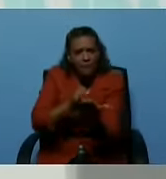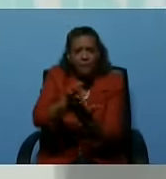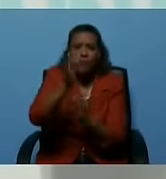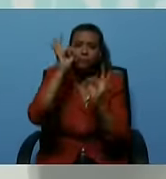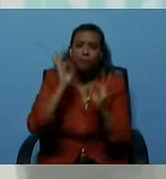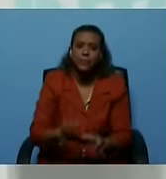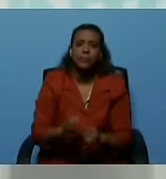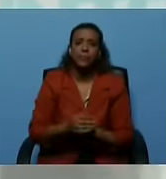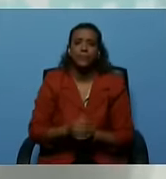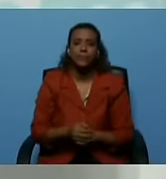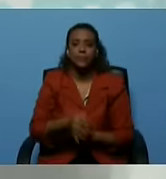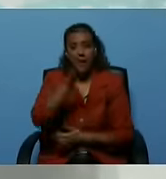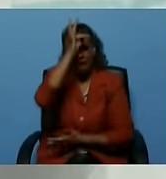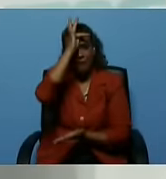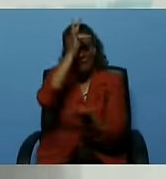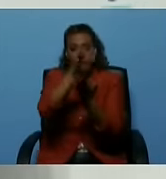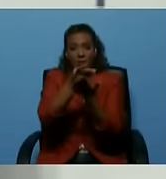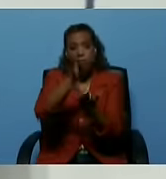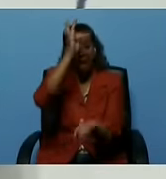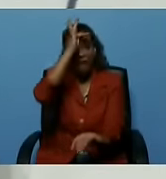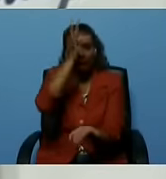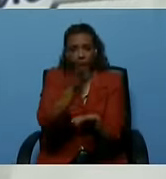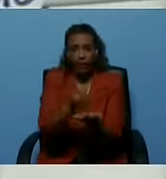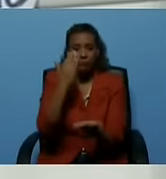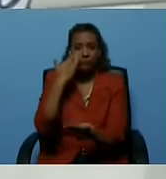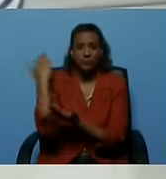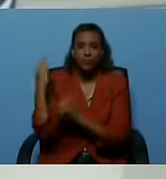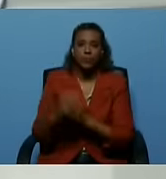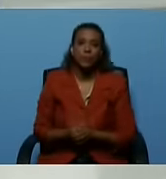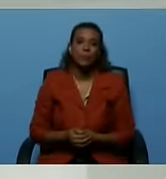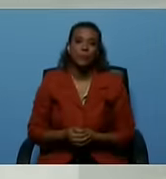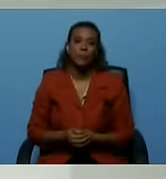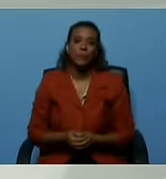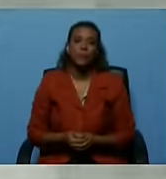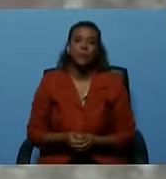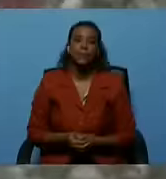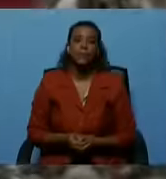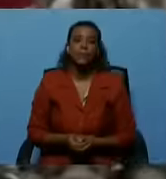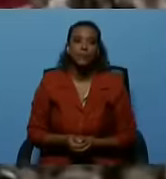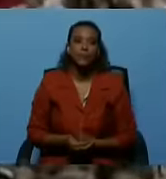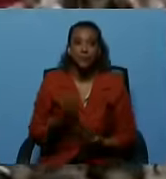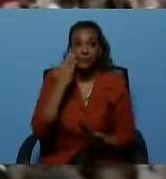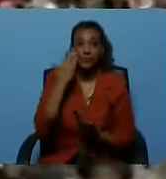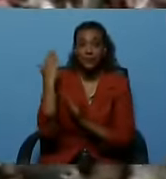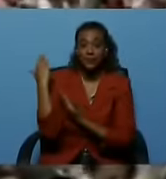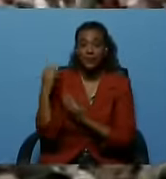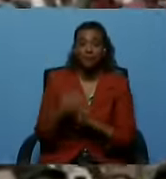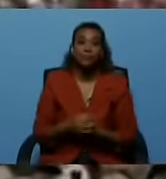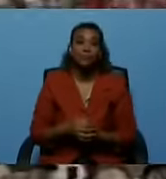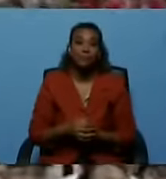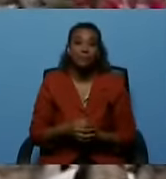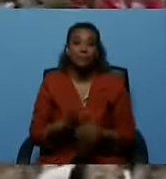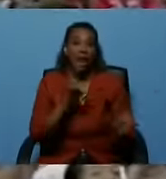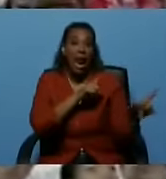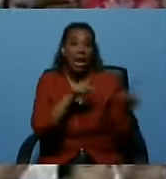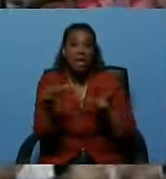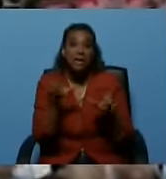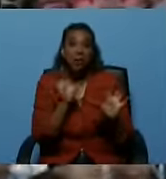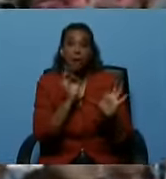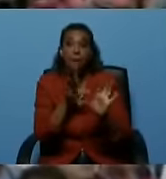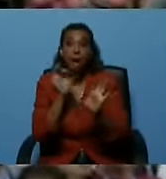nuestro. Mira, aquí quedó prendido. ¿Ah? ¿Ya les cayó el financiamiento?